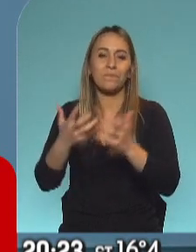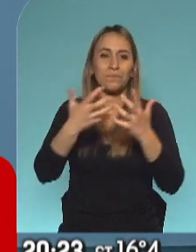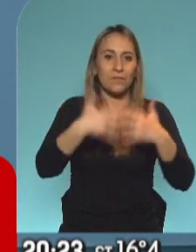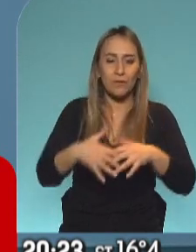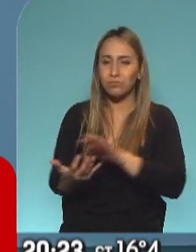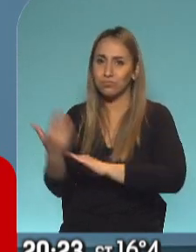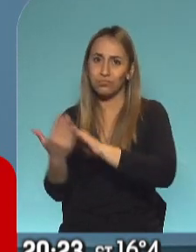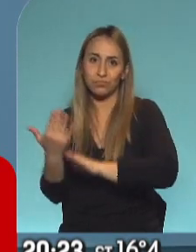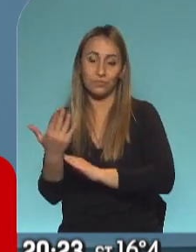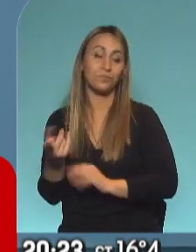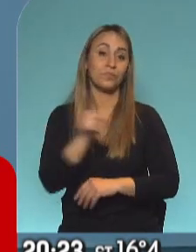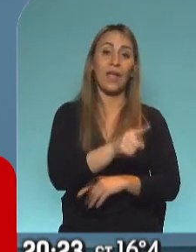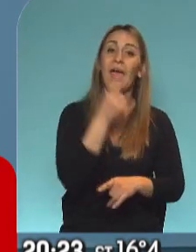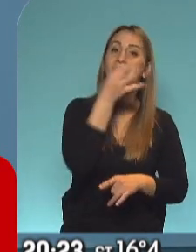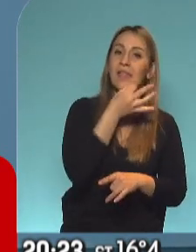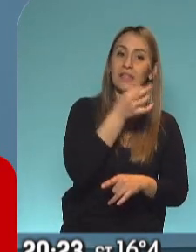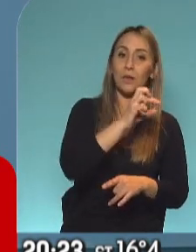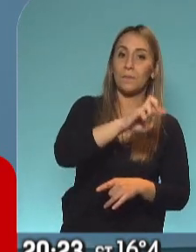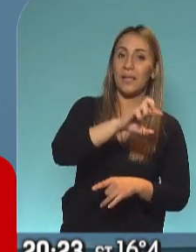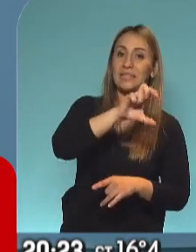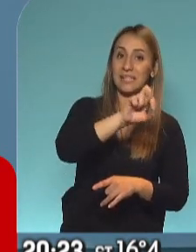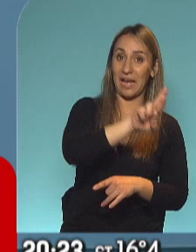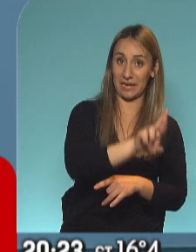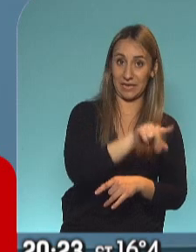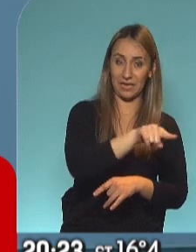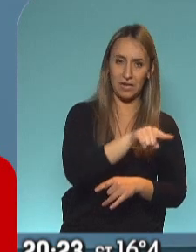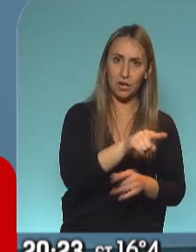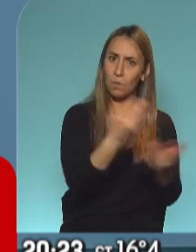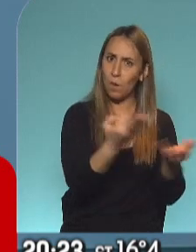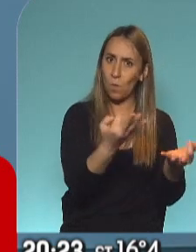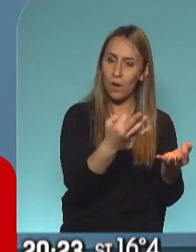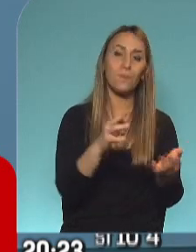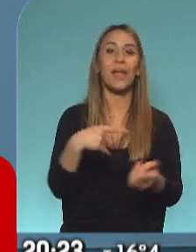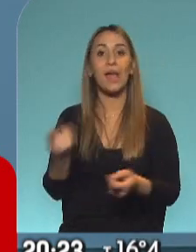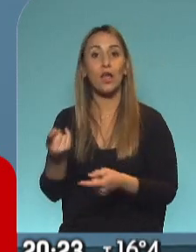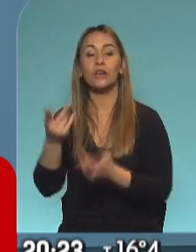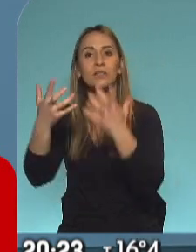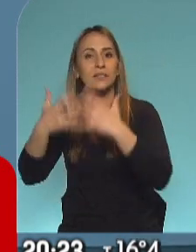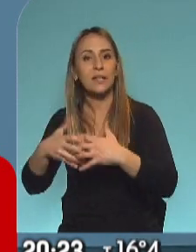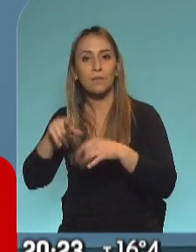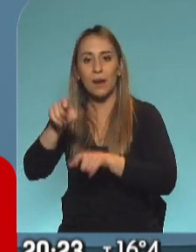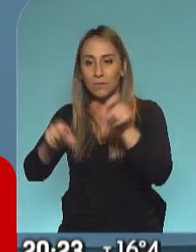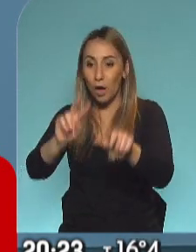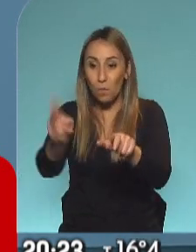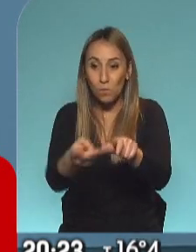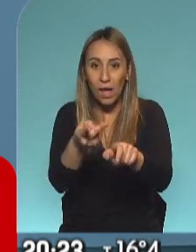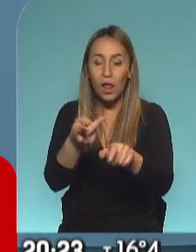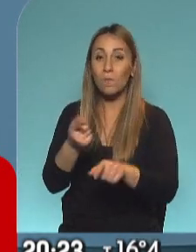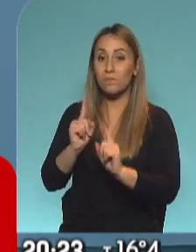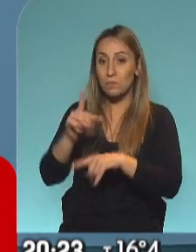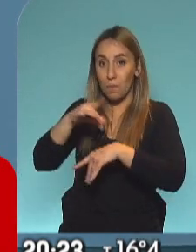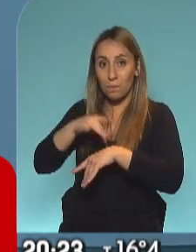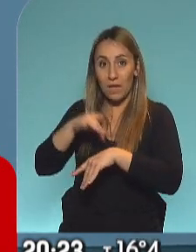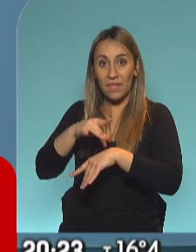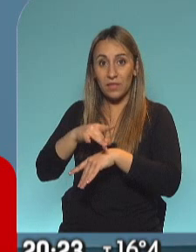PCR es muy bueno y automático. El sistema de carga de los fallecidos, un médico tiene que asentarlo